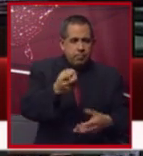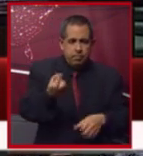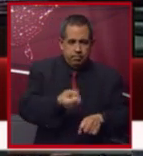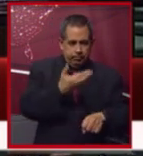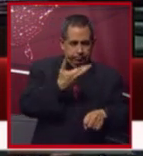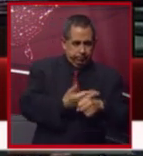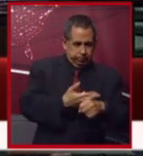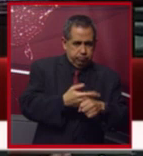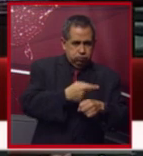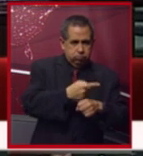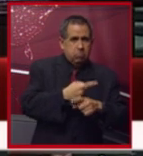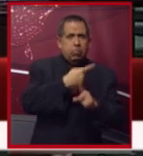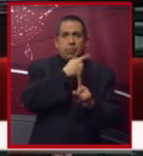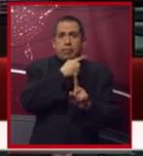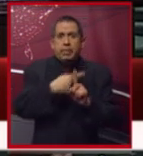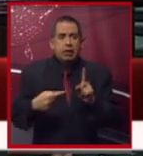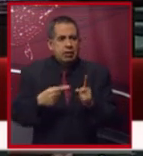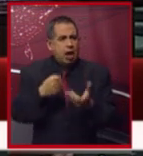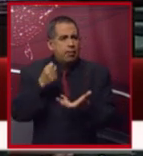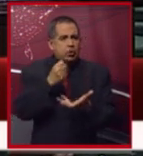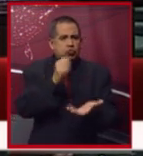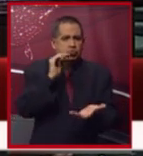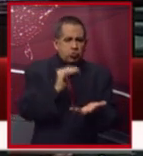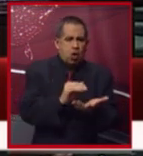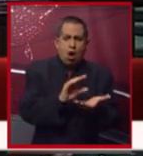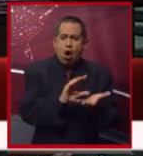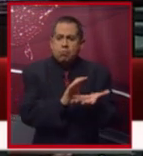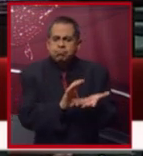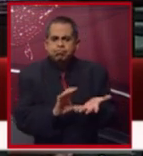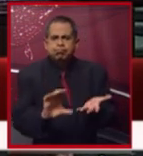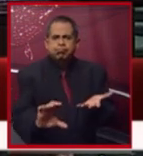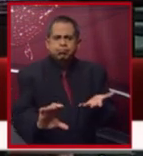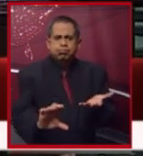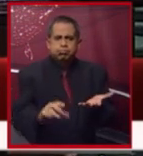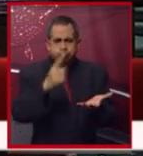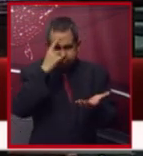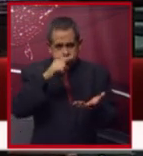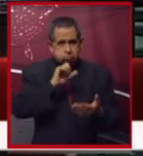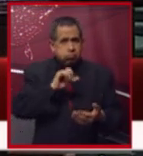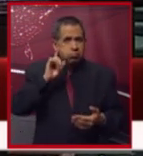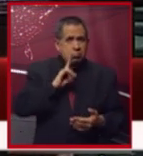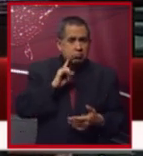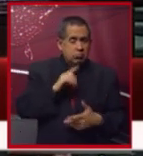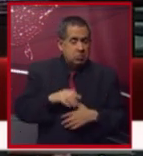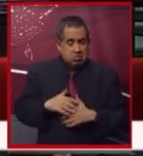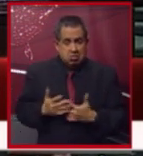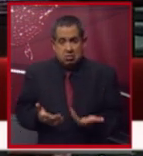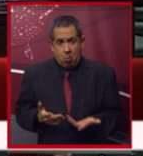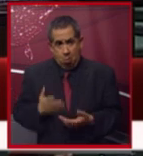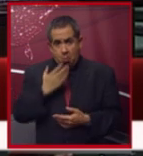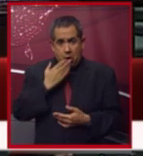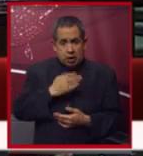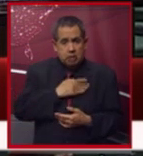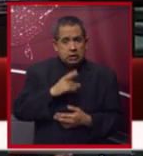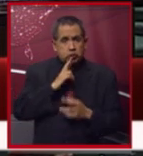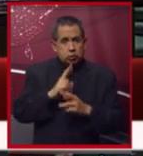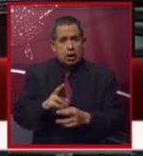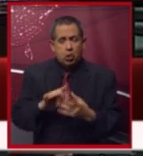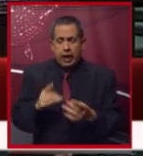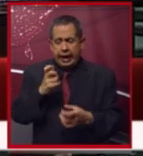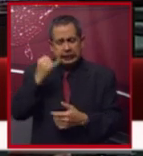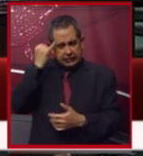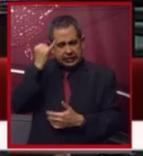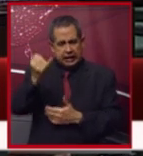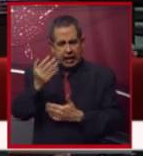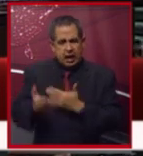que tiene la mitad de su presupuesto destinado a las causas de las mujeres, podría dar buenos resultados. Esa es la